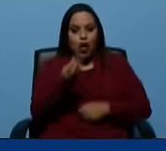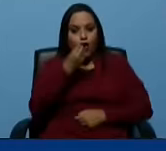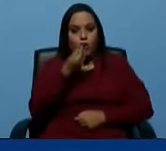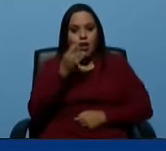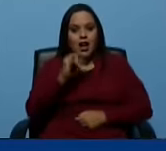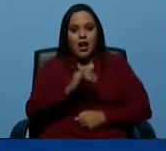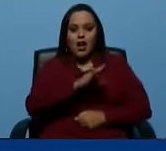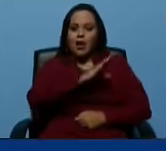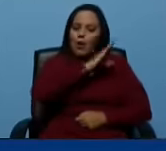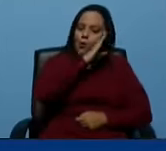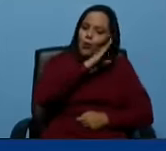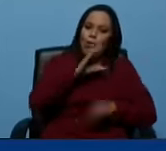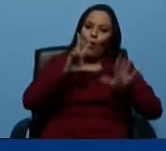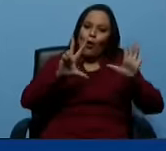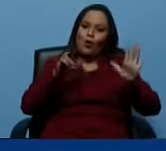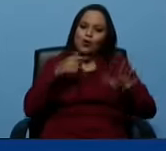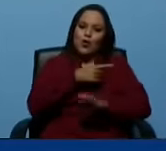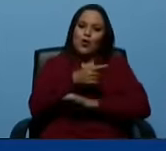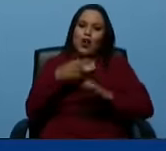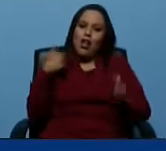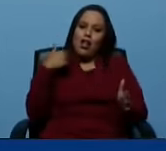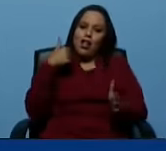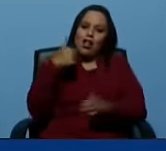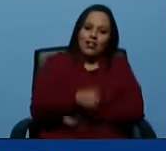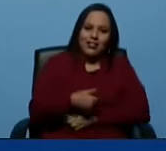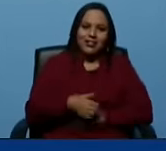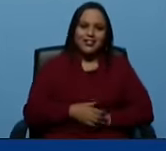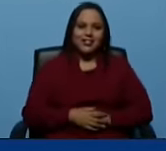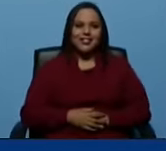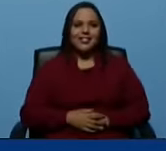quedas dormido 8 horas seguidas.